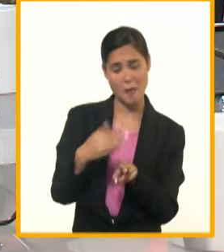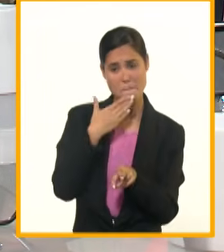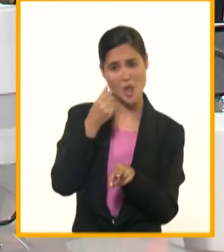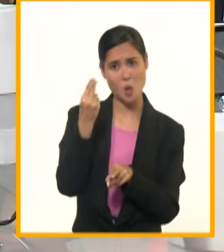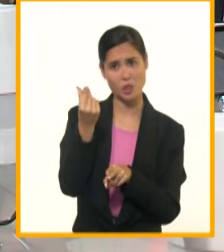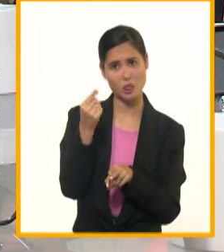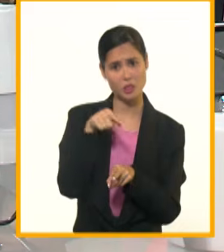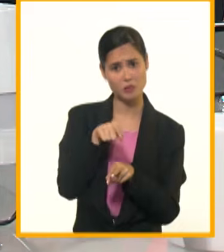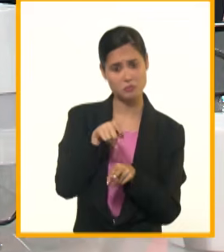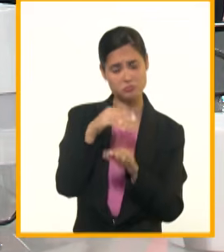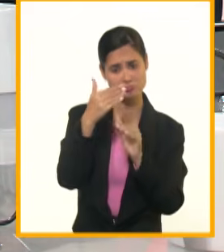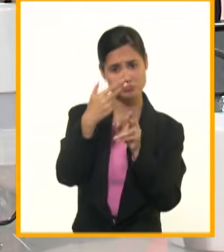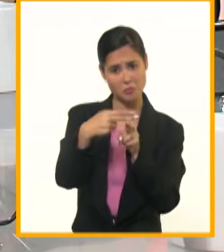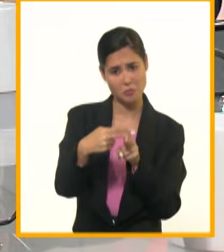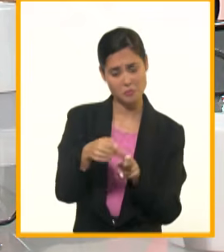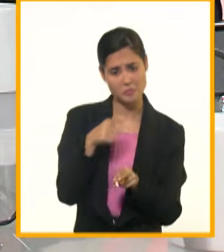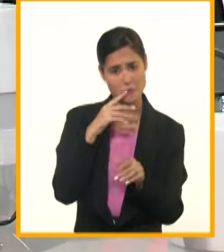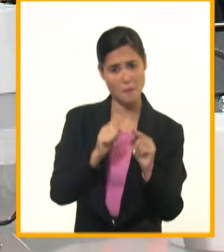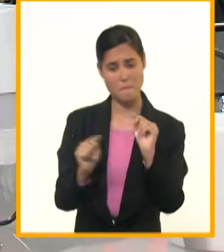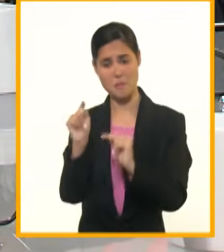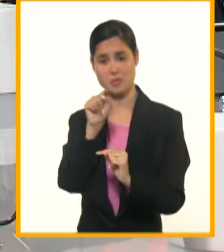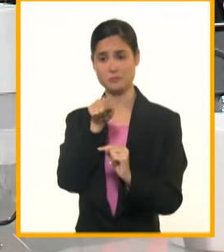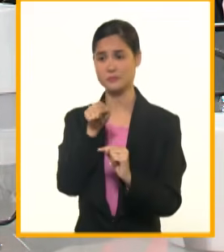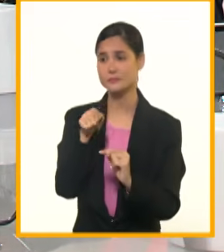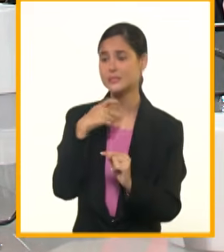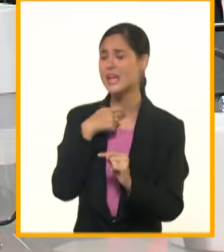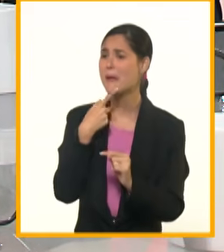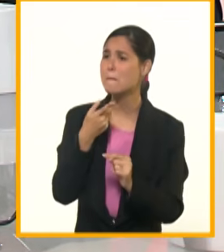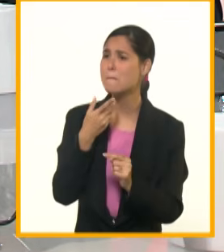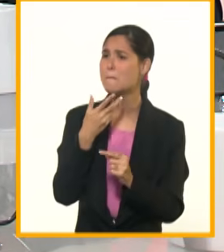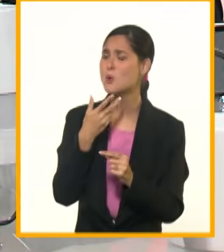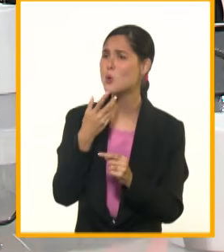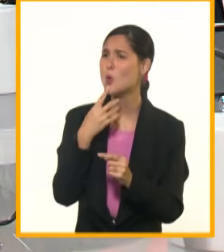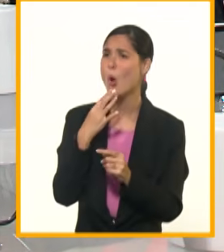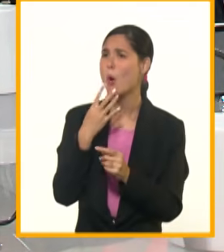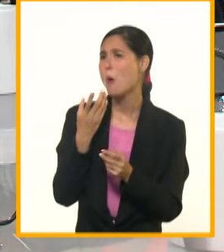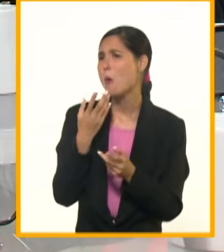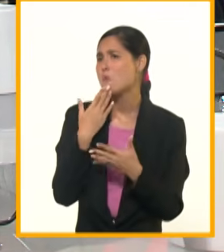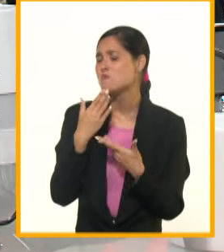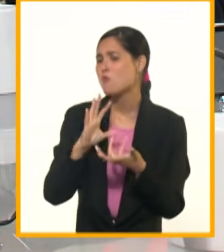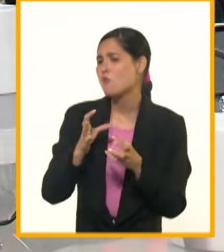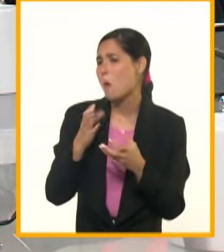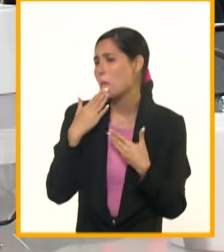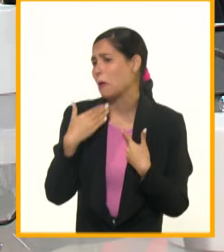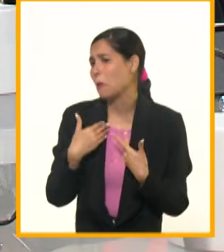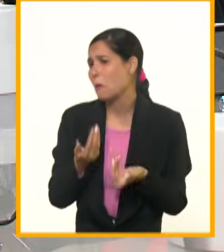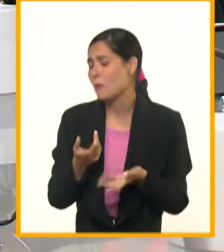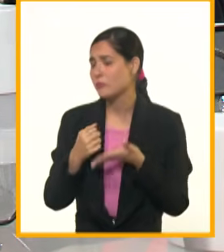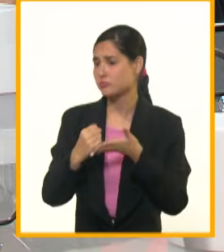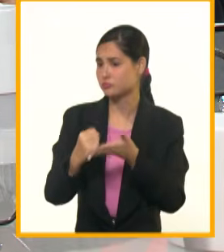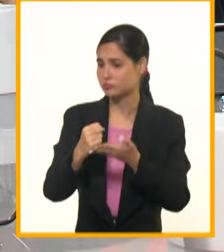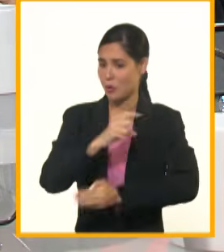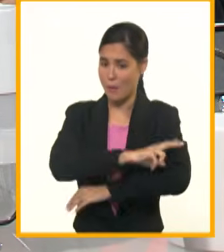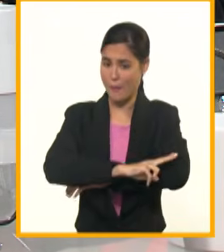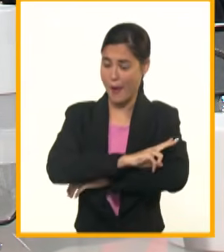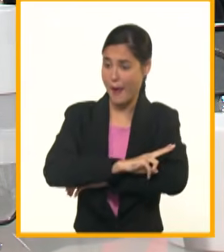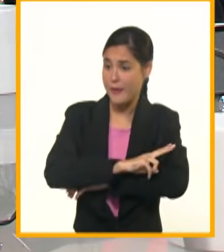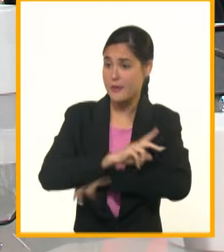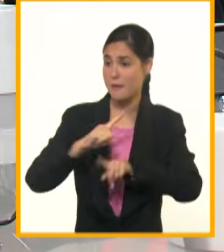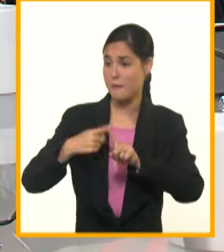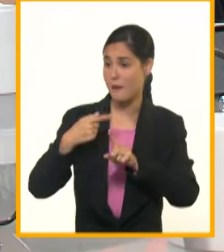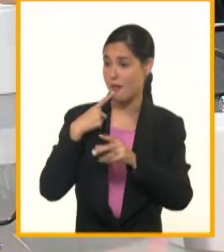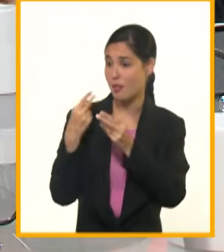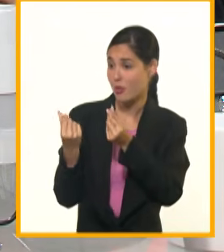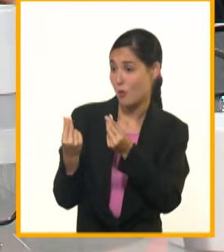¿Cuánto se ha hecho realmente por ayudar al país en general en el tema del balance macroeconómico,